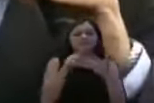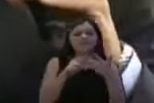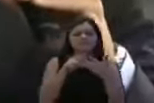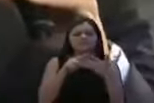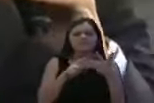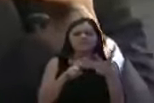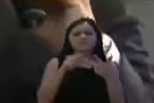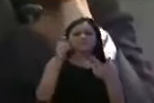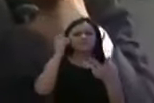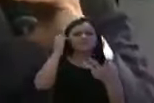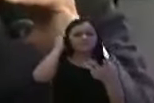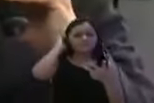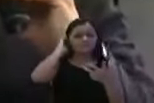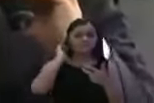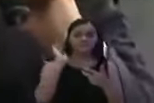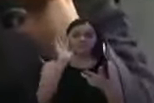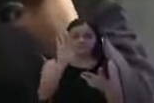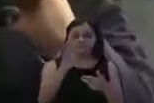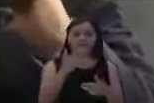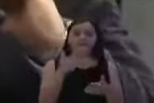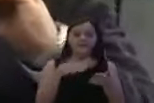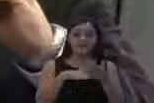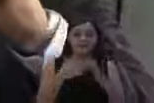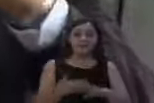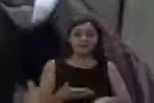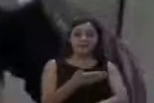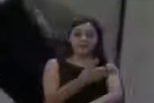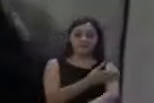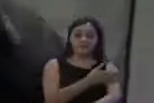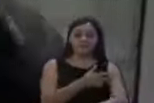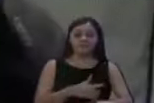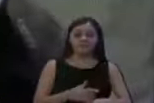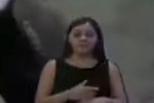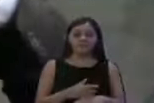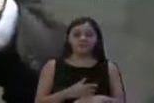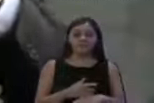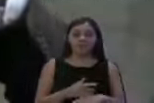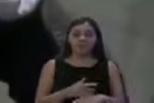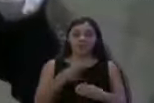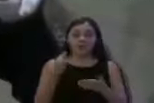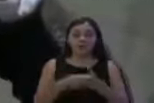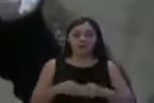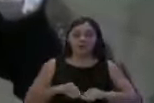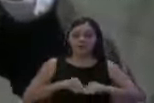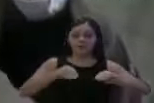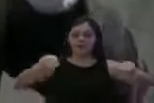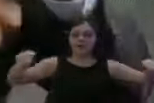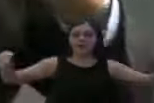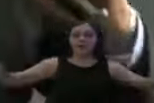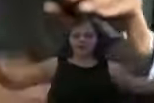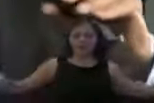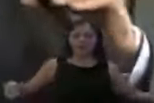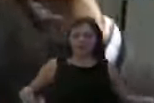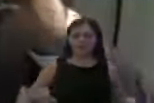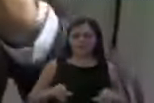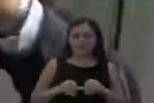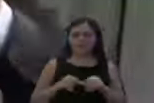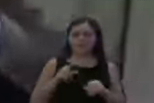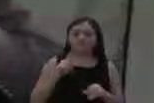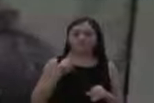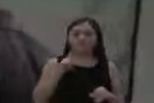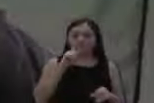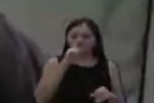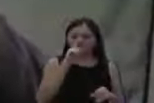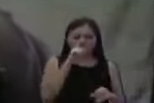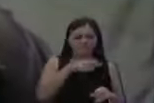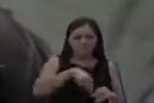han comprado terrenos por ejemplo donde va a ser el futuro aeropuerto de Guayaquil los compraron a Pequeños campesinos a